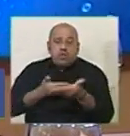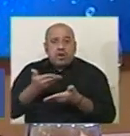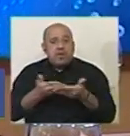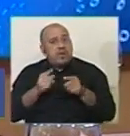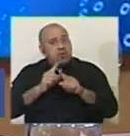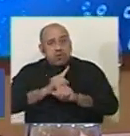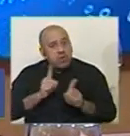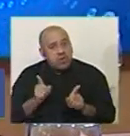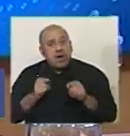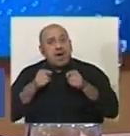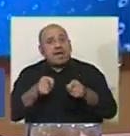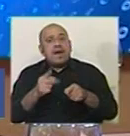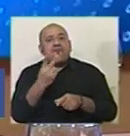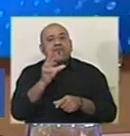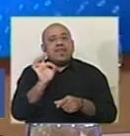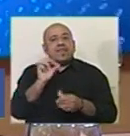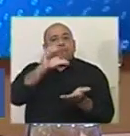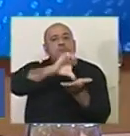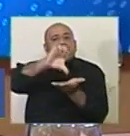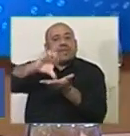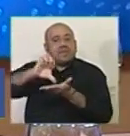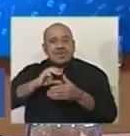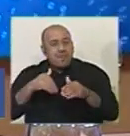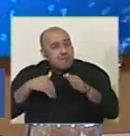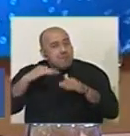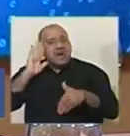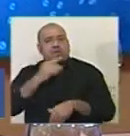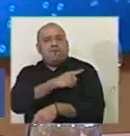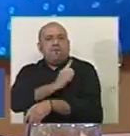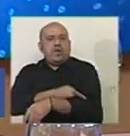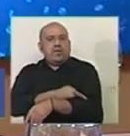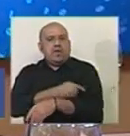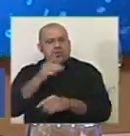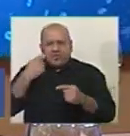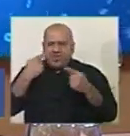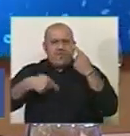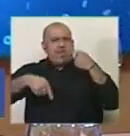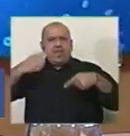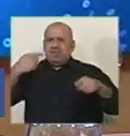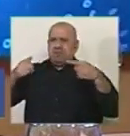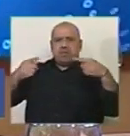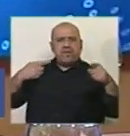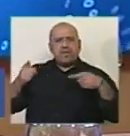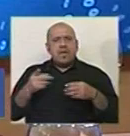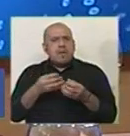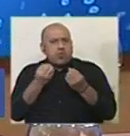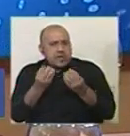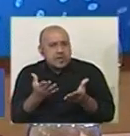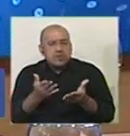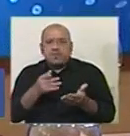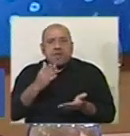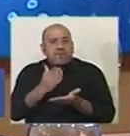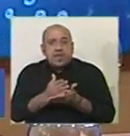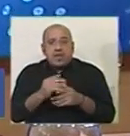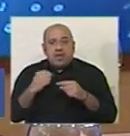estamos con los 20 poderosos, que además, también hay que decirlo, son muy asimétricos. Sí. Y por eso se roba al final toda la